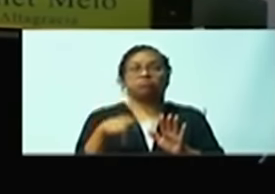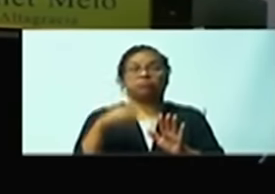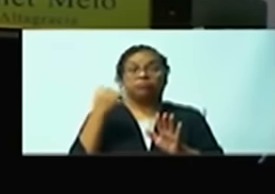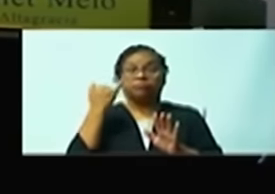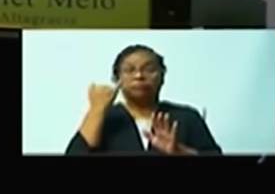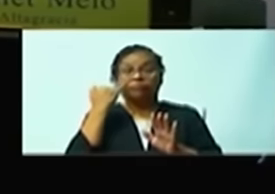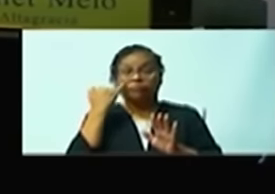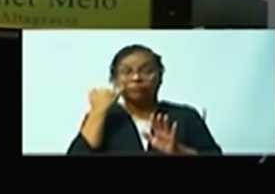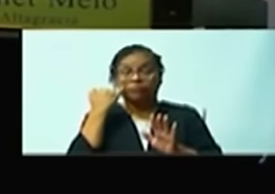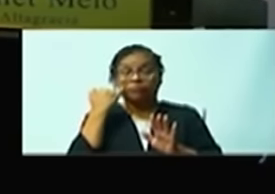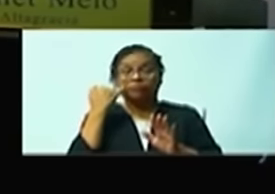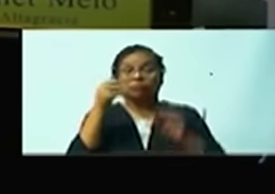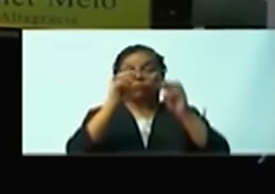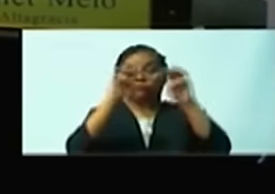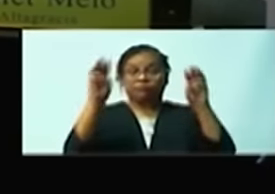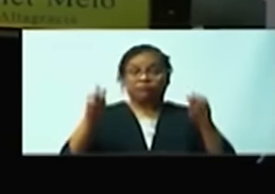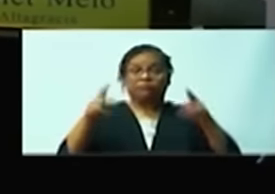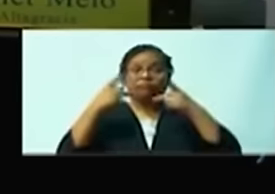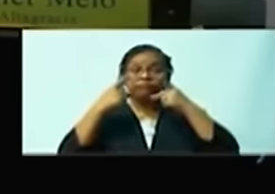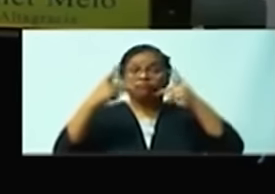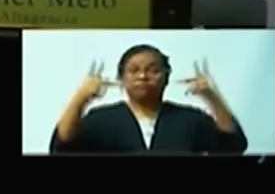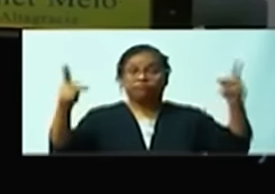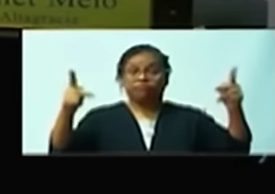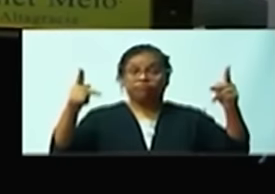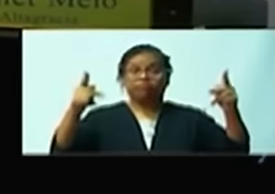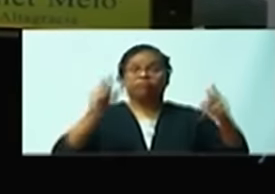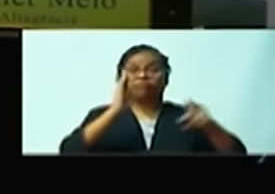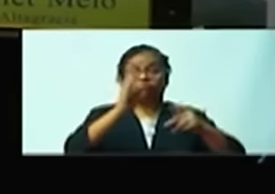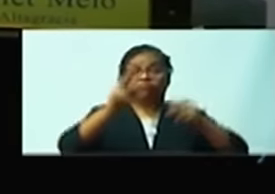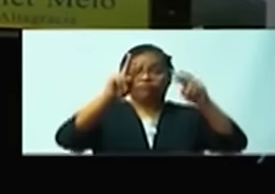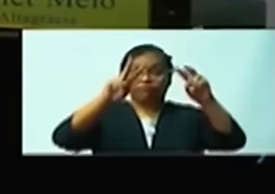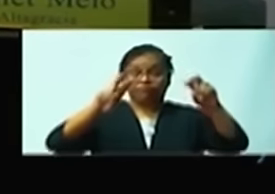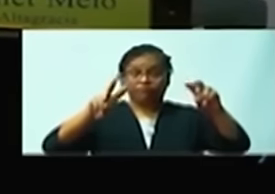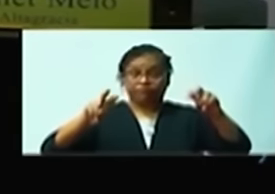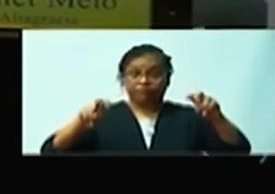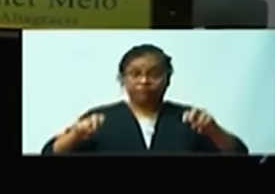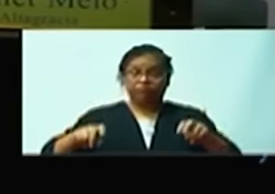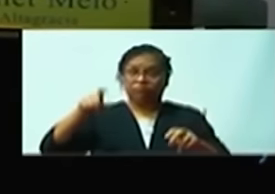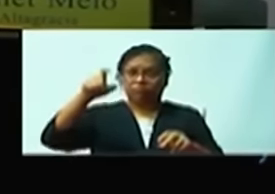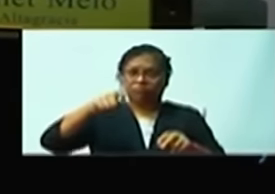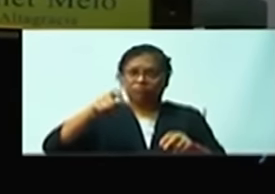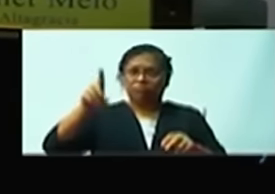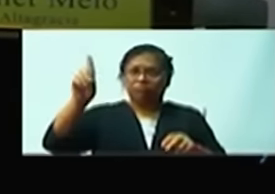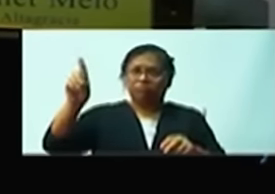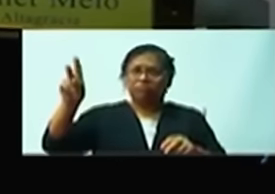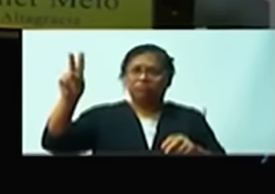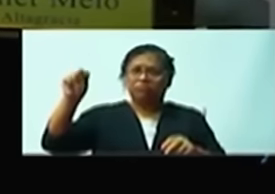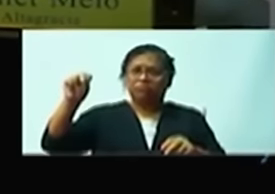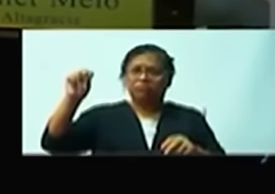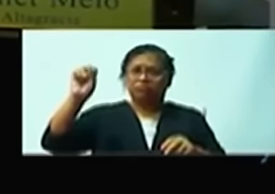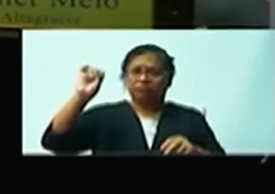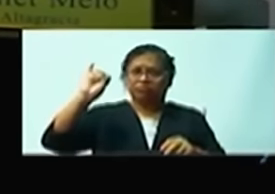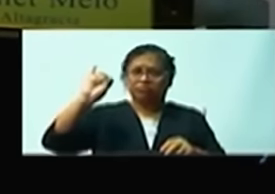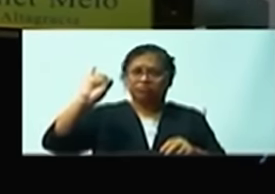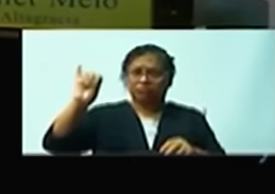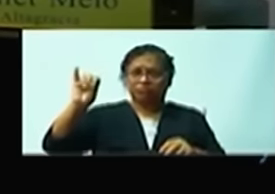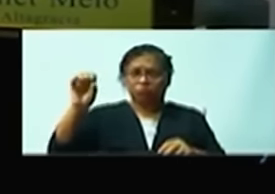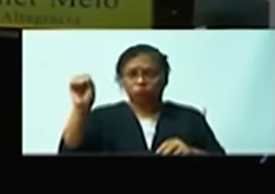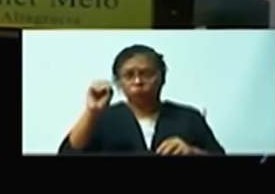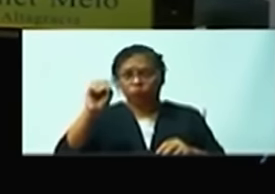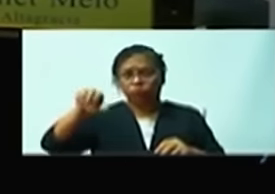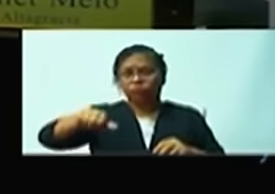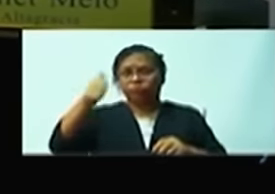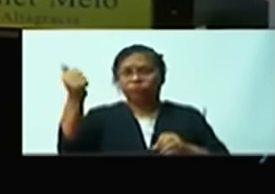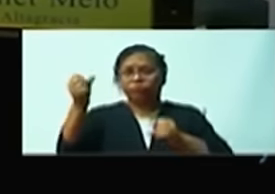que conduzca el Ministerio Público. Entendíamos, presidente, que debía corregirse: el DNI o cualquier otra agencia de seguridad